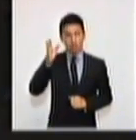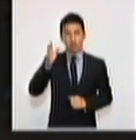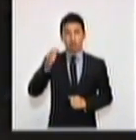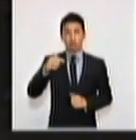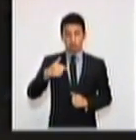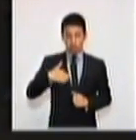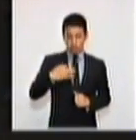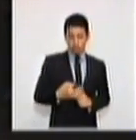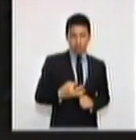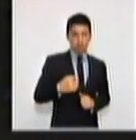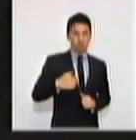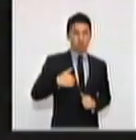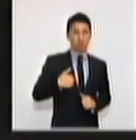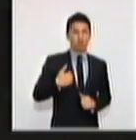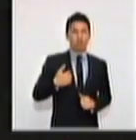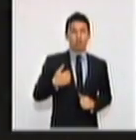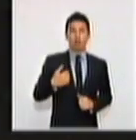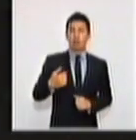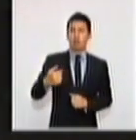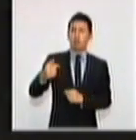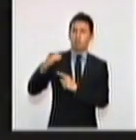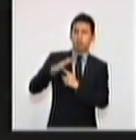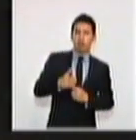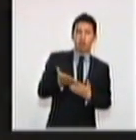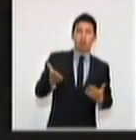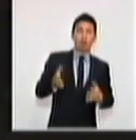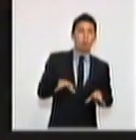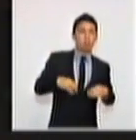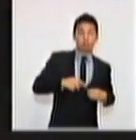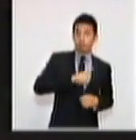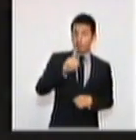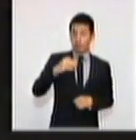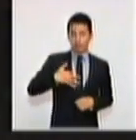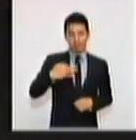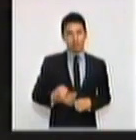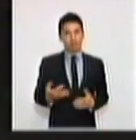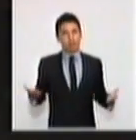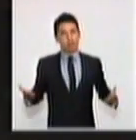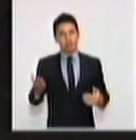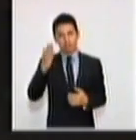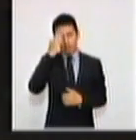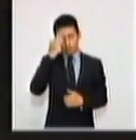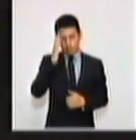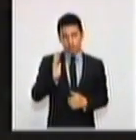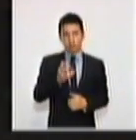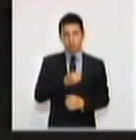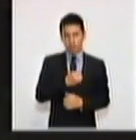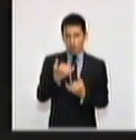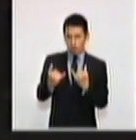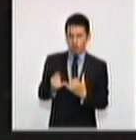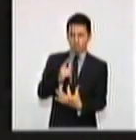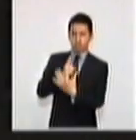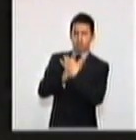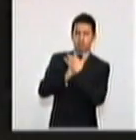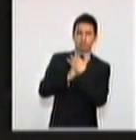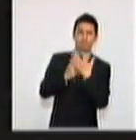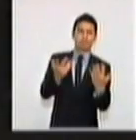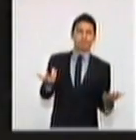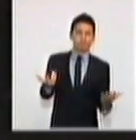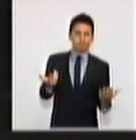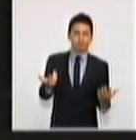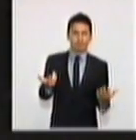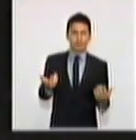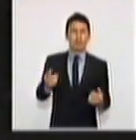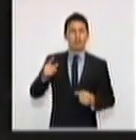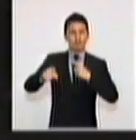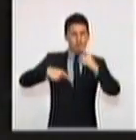del Polo, los maltratos de que seamos víctimas en esta institución como hemos venido siendo víctimas. Sobre el futuro de las cosas